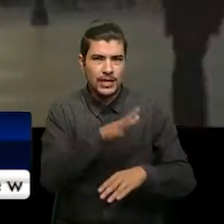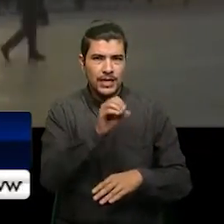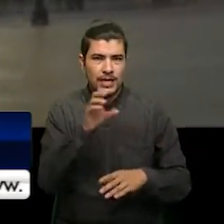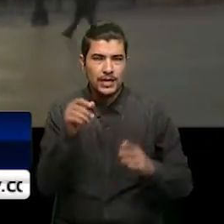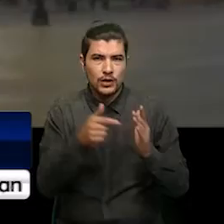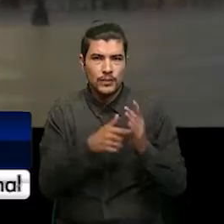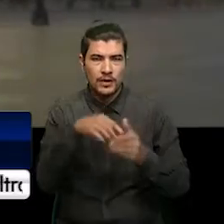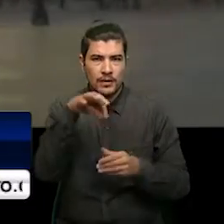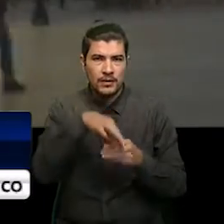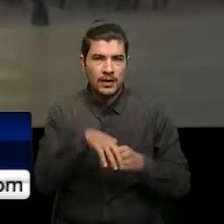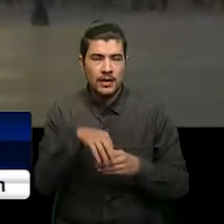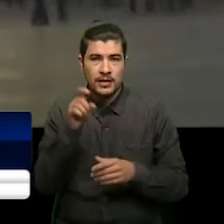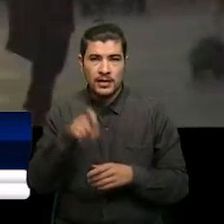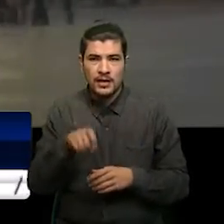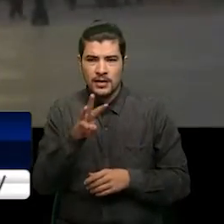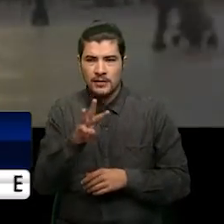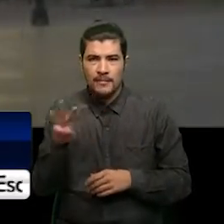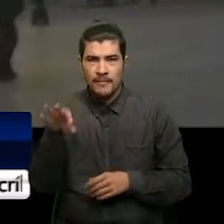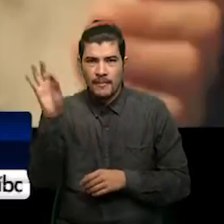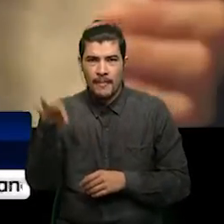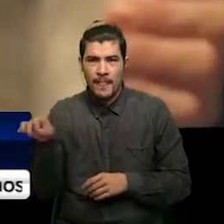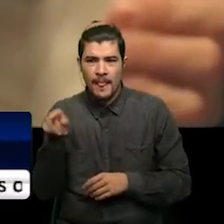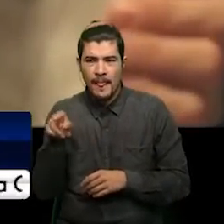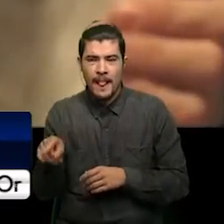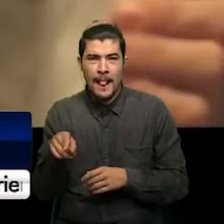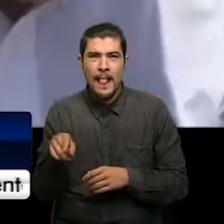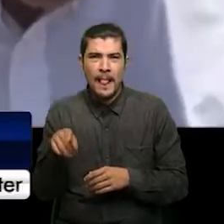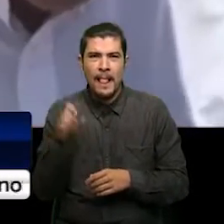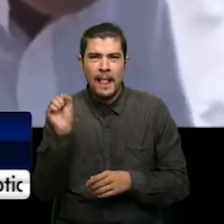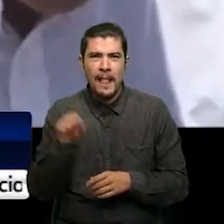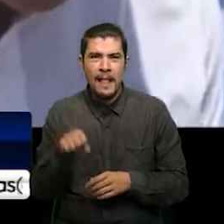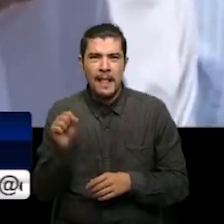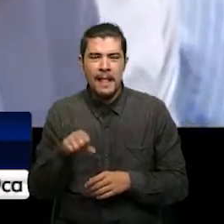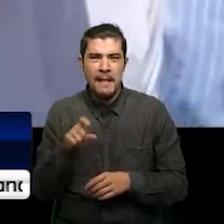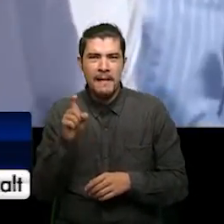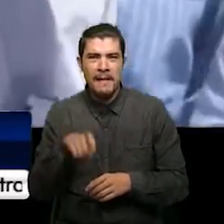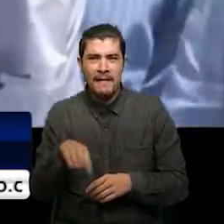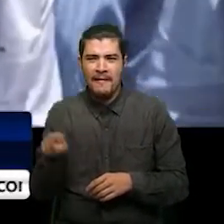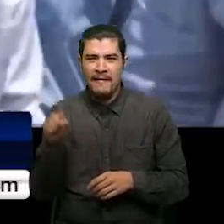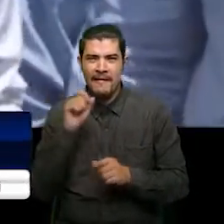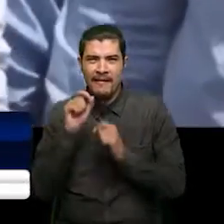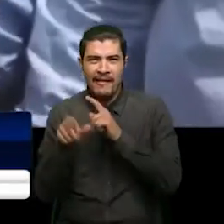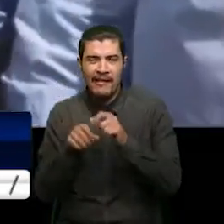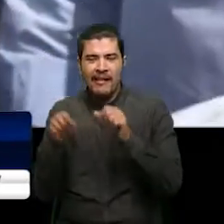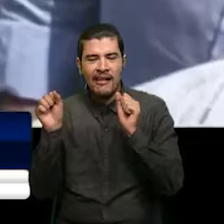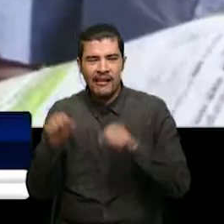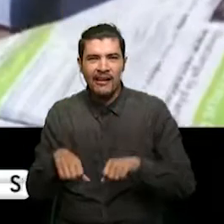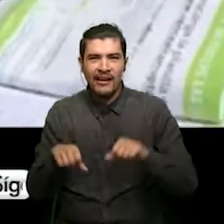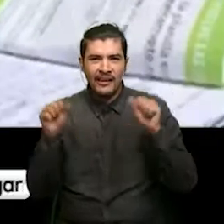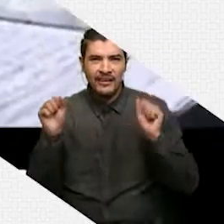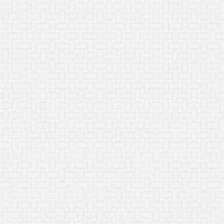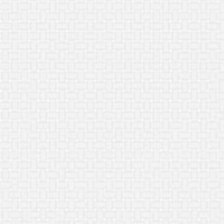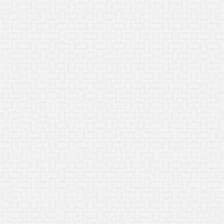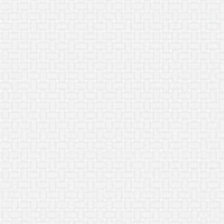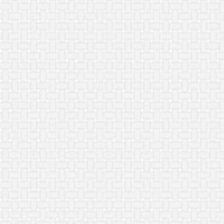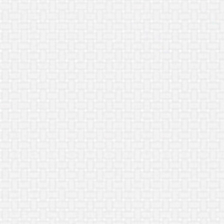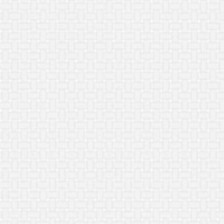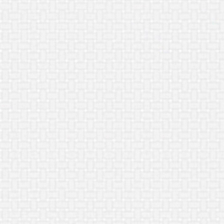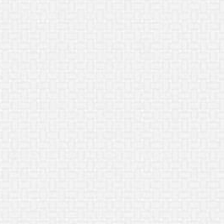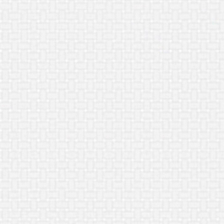es decir el 33 por ciento del censo electoral la cantidad que necesita esta consulta para ser aprobada